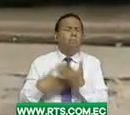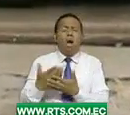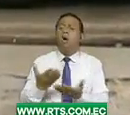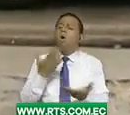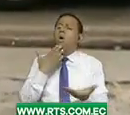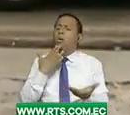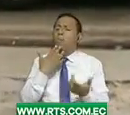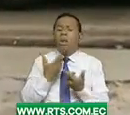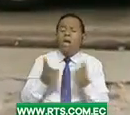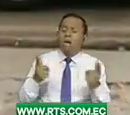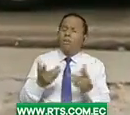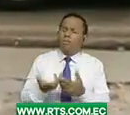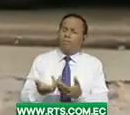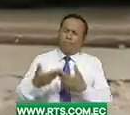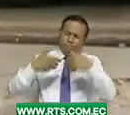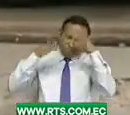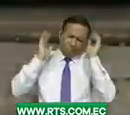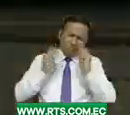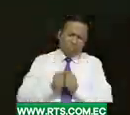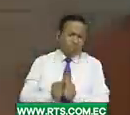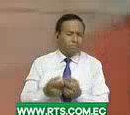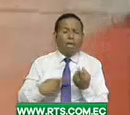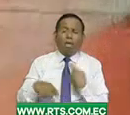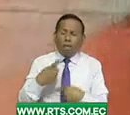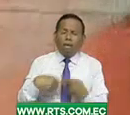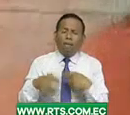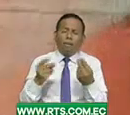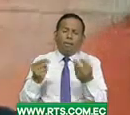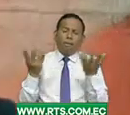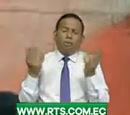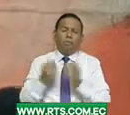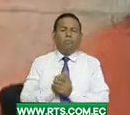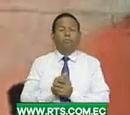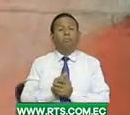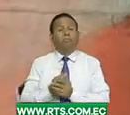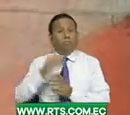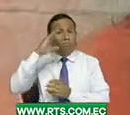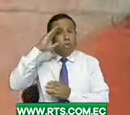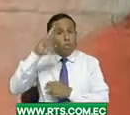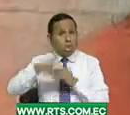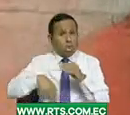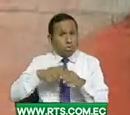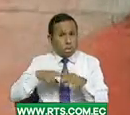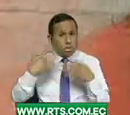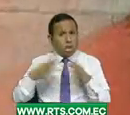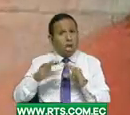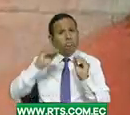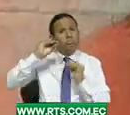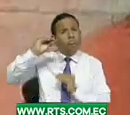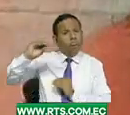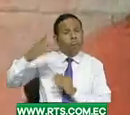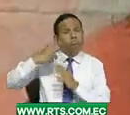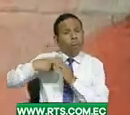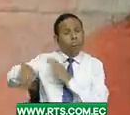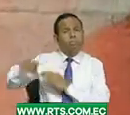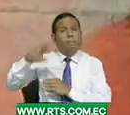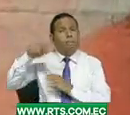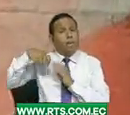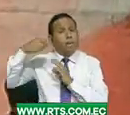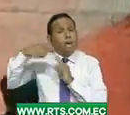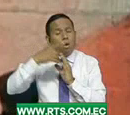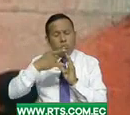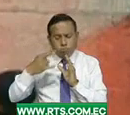entonces imagínense, eso se vuelve un círculo vicioso. La Policía Nacional ya cuenta con este video. Por ahora, los trabajos